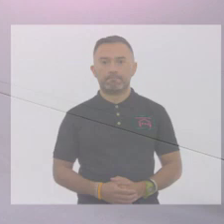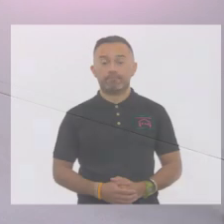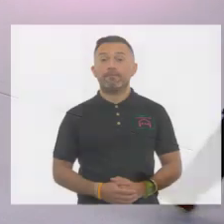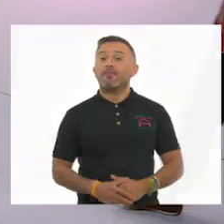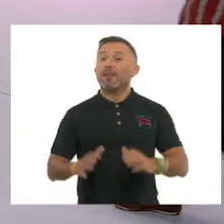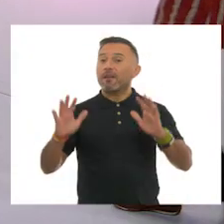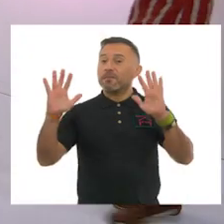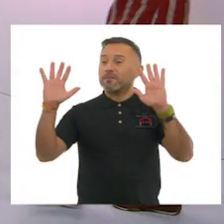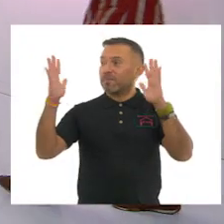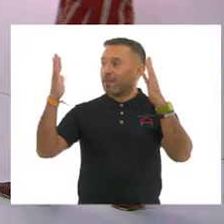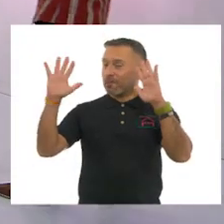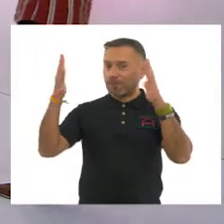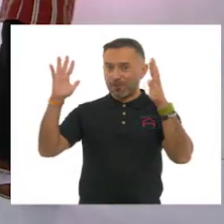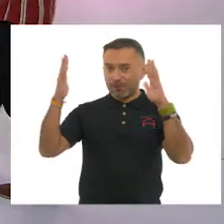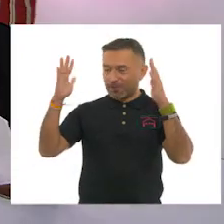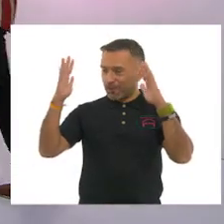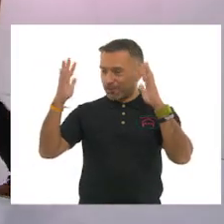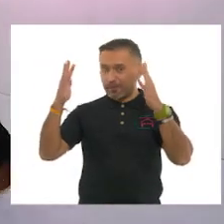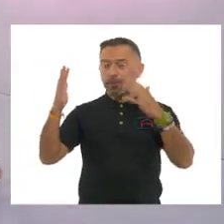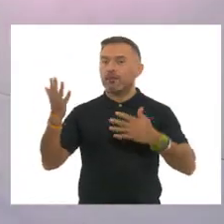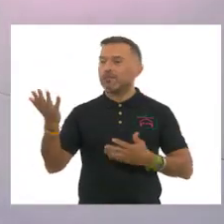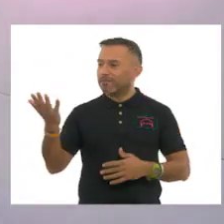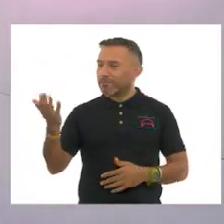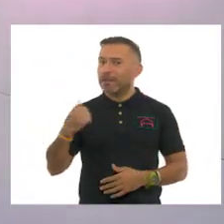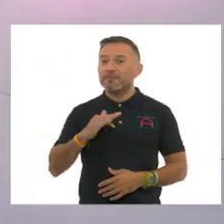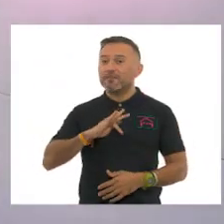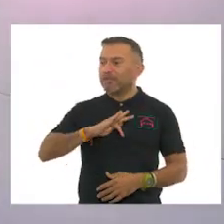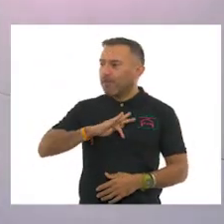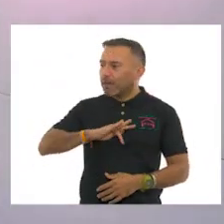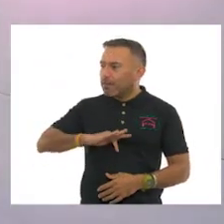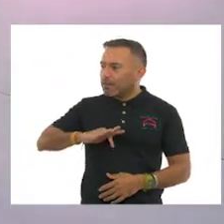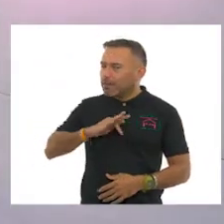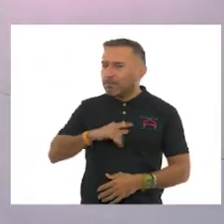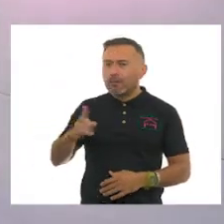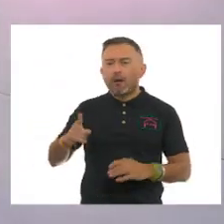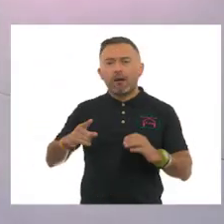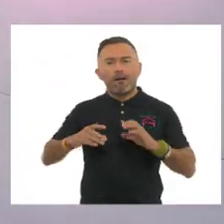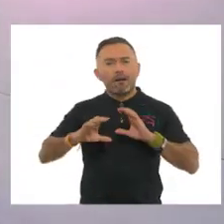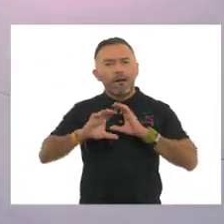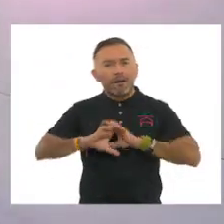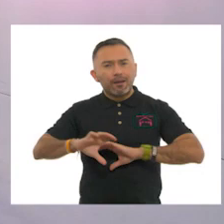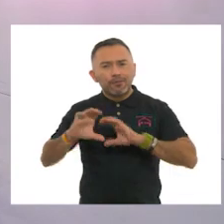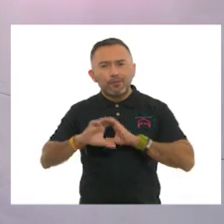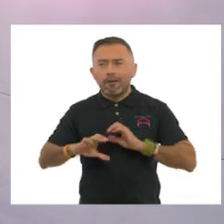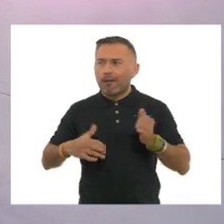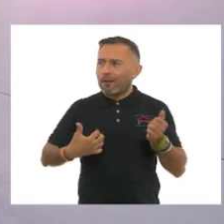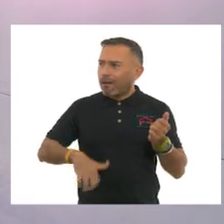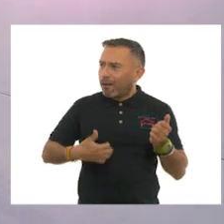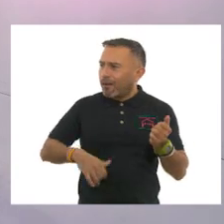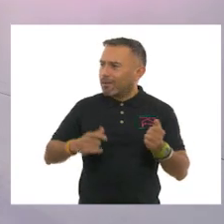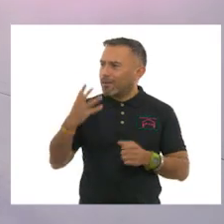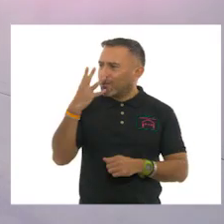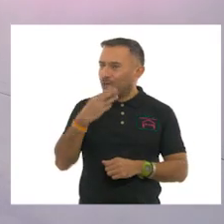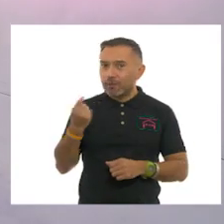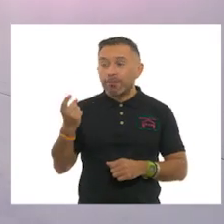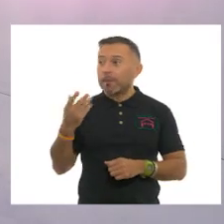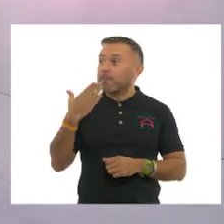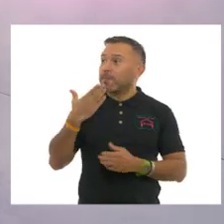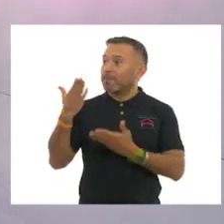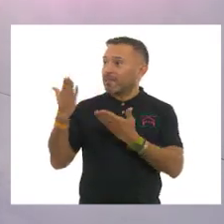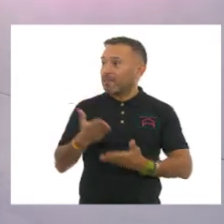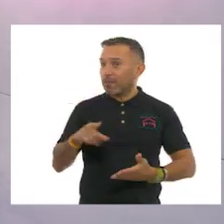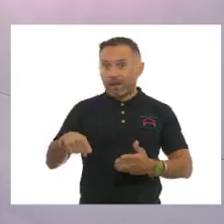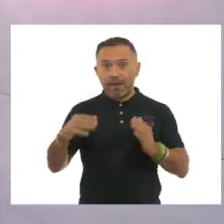¡Bravo! Gracias. ¡Felicidades, Zenén! ¡Qué bonito cantas, qué bonito tocas! Bienvenido a esta tu casa de Aprende Música